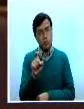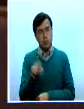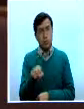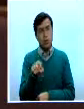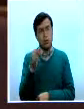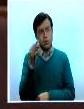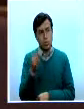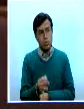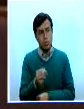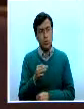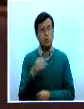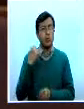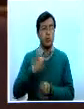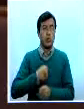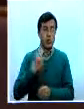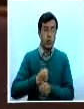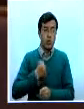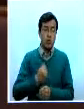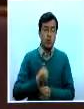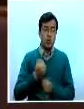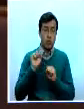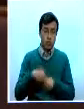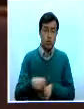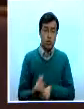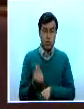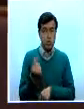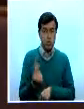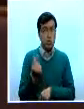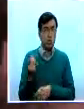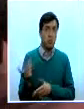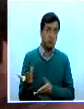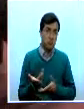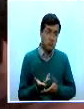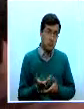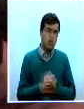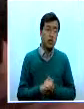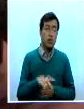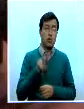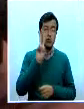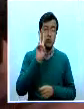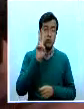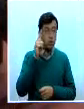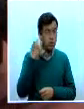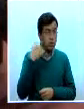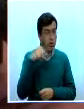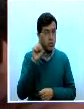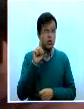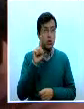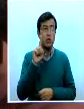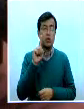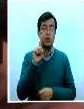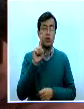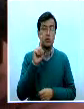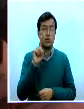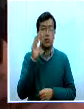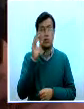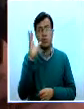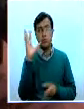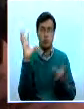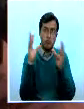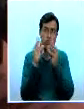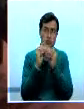trabajadores en relación de dependencia que potencialmente podríamos recibir utilidades de esos 2 millones 300 mil un millón un millón de